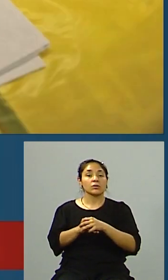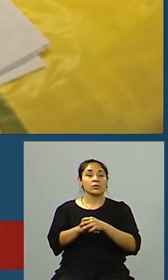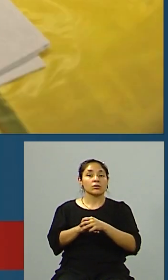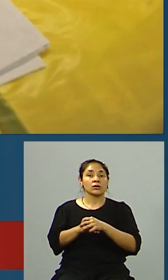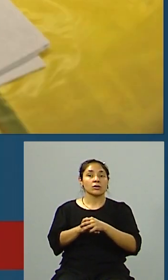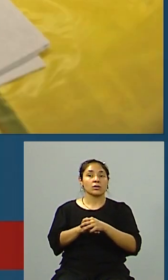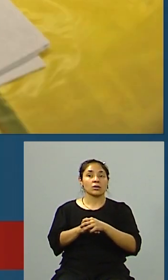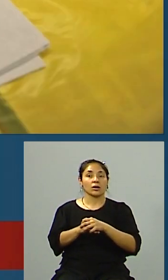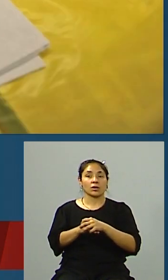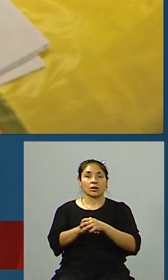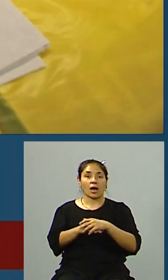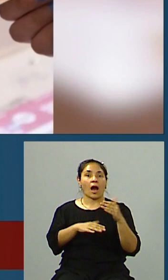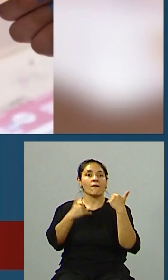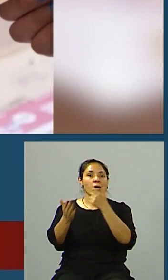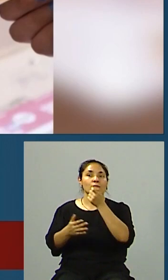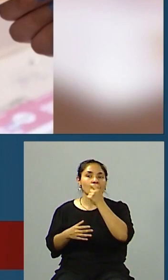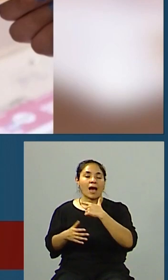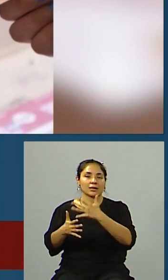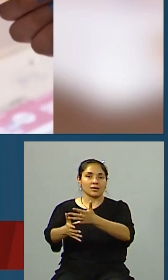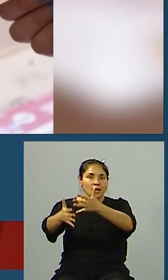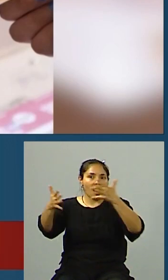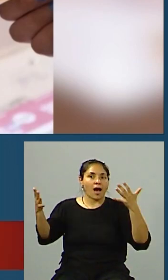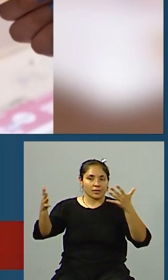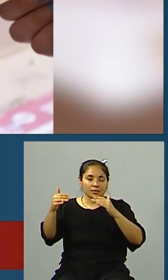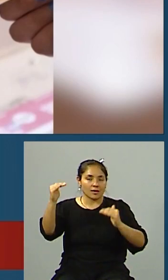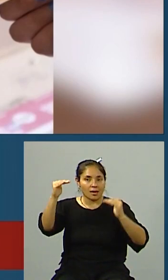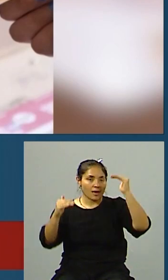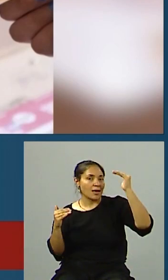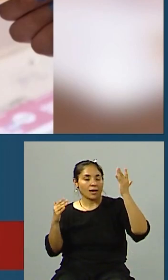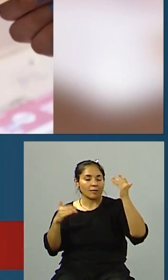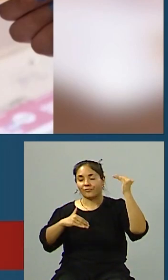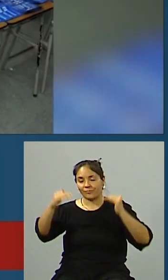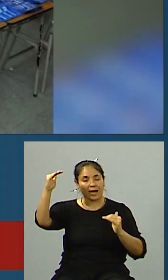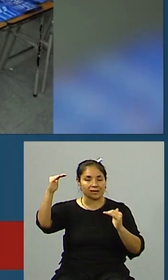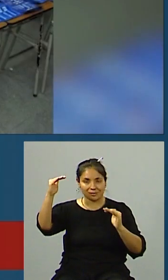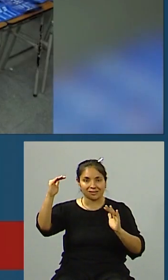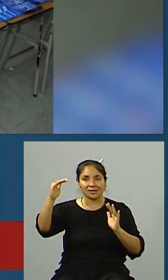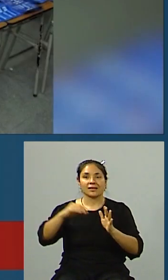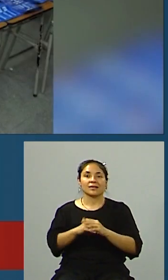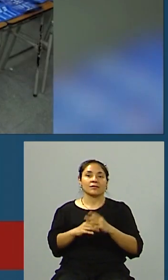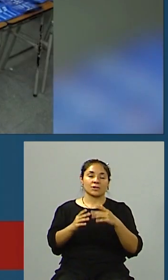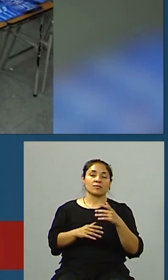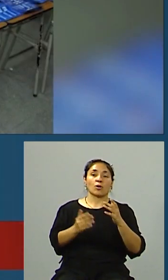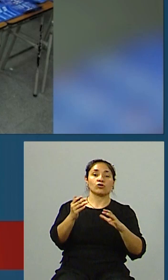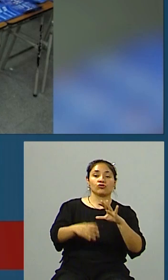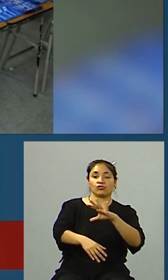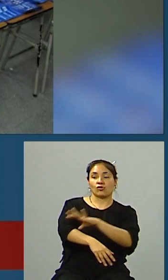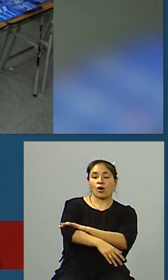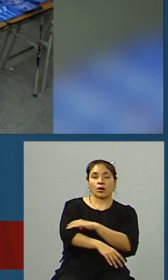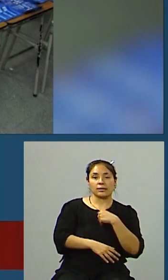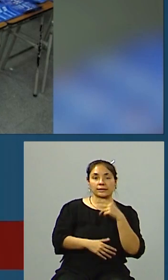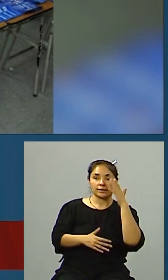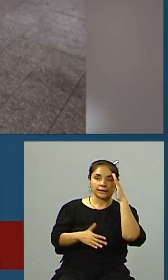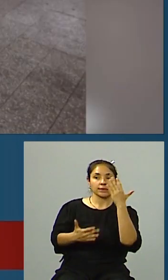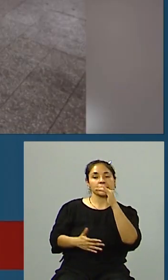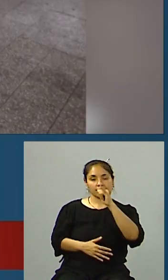una diferencia muy amplia a favor de Macri. Sí. Tal es así que generó la decisión de Scioli de reconocerle el triunfo a Macri,